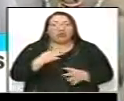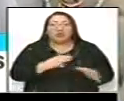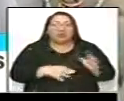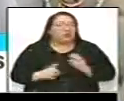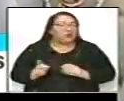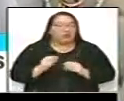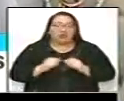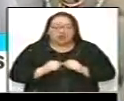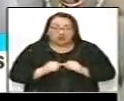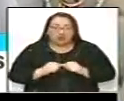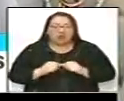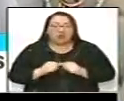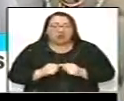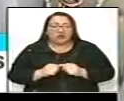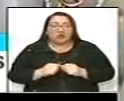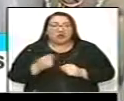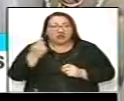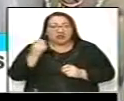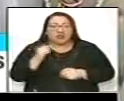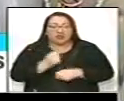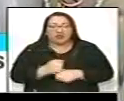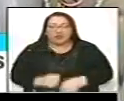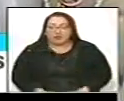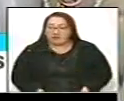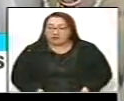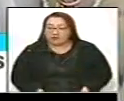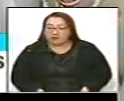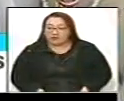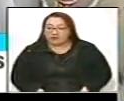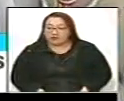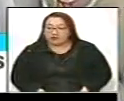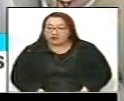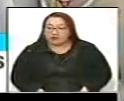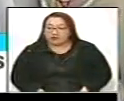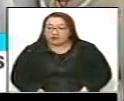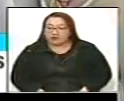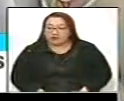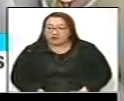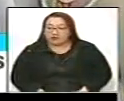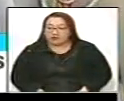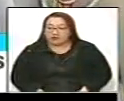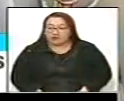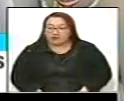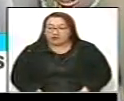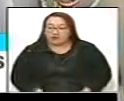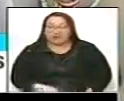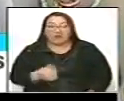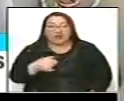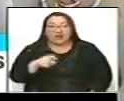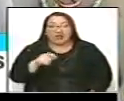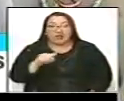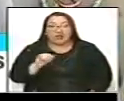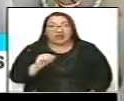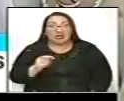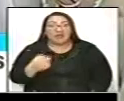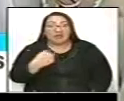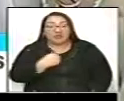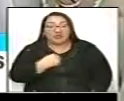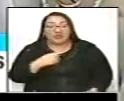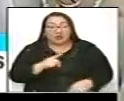que continúe esa dinámica. Entonces, Analit representa una